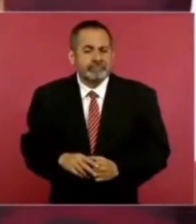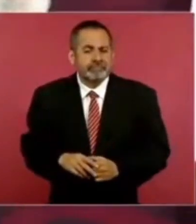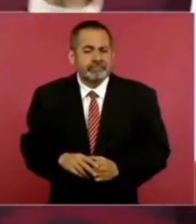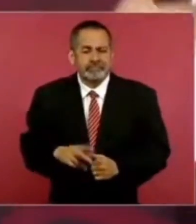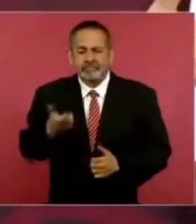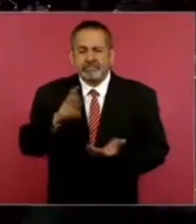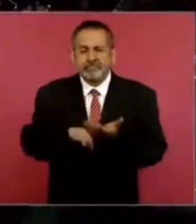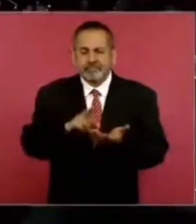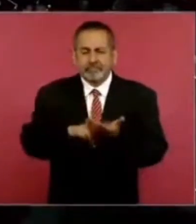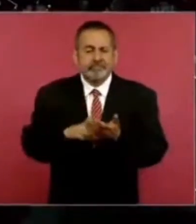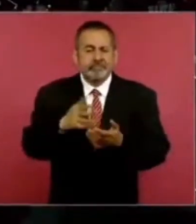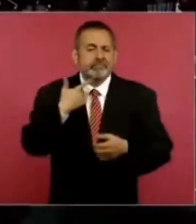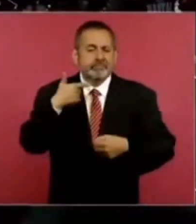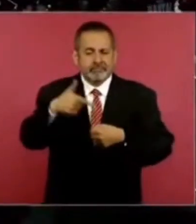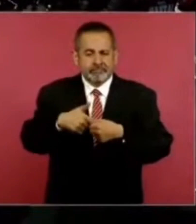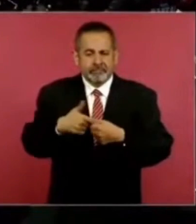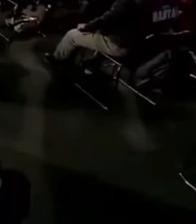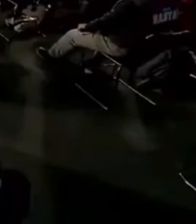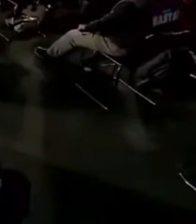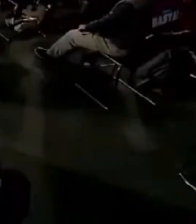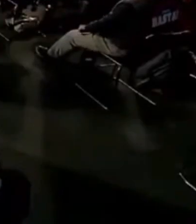¿Cuánto cuesta un litro de gasolina?